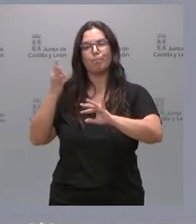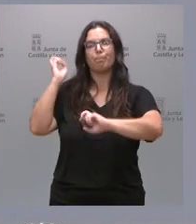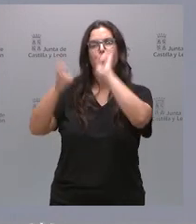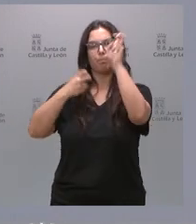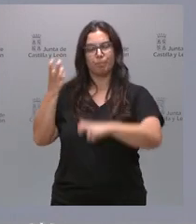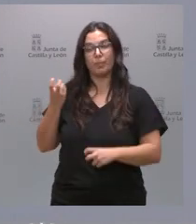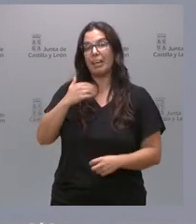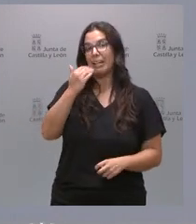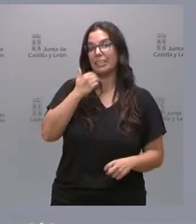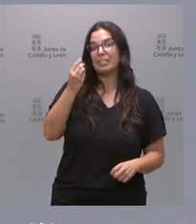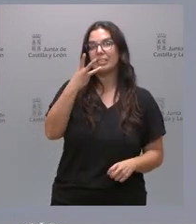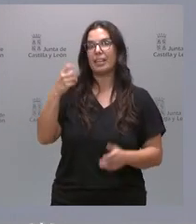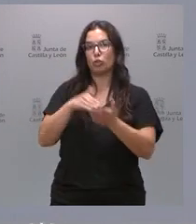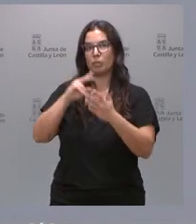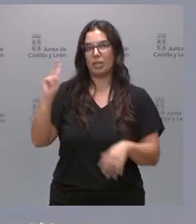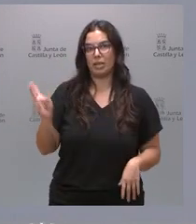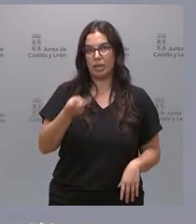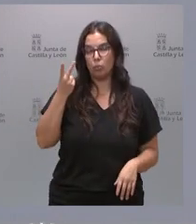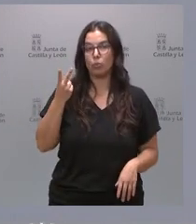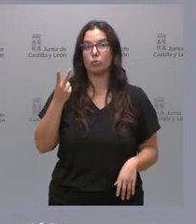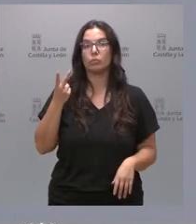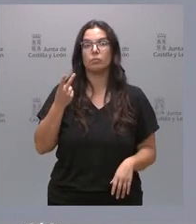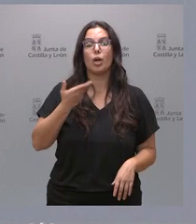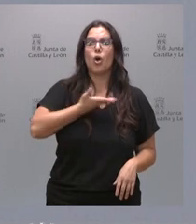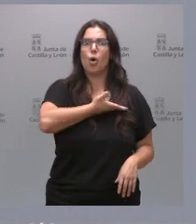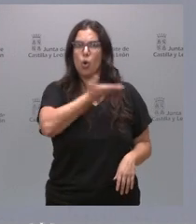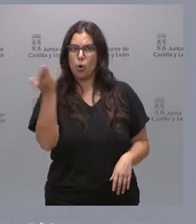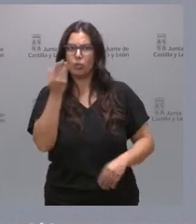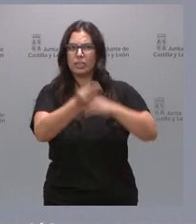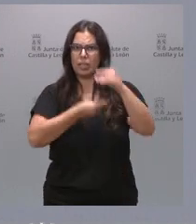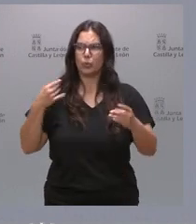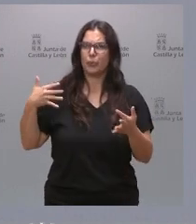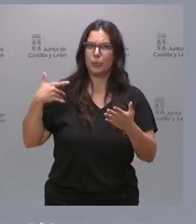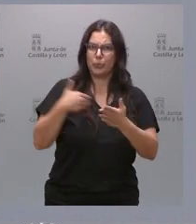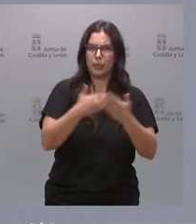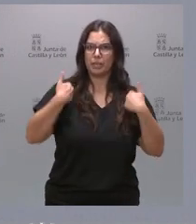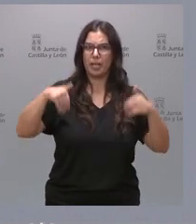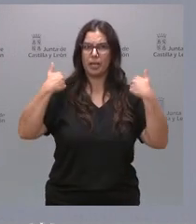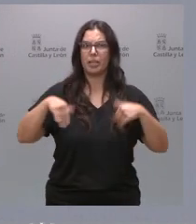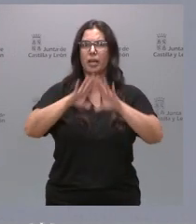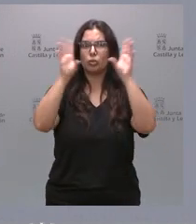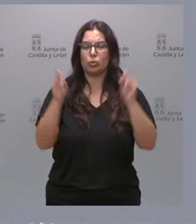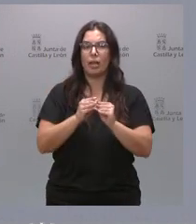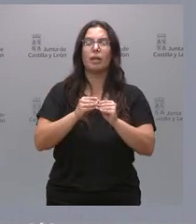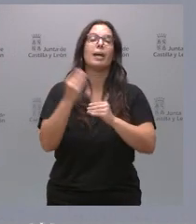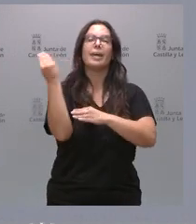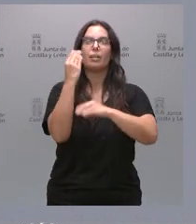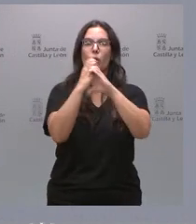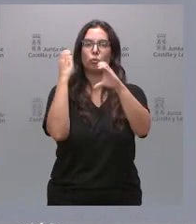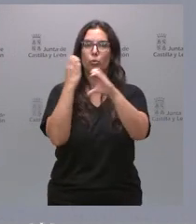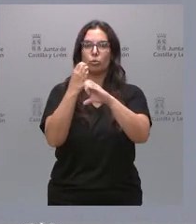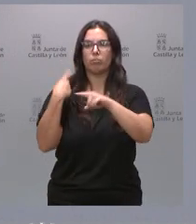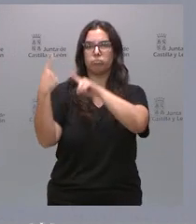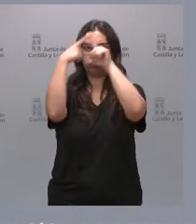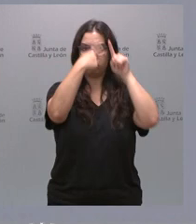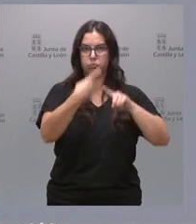importe muy próximo a los 300.000 euros a ellos según el resto de actuaciones que venimos realizando en el conjunto de estaciones de autobuses de nuestra comunidad